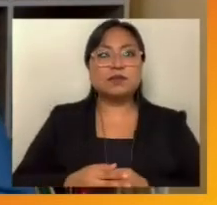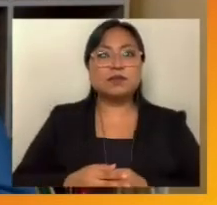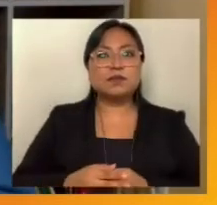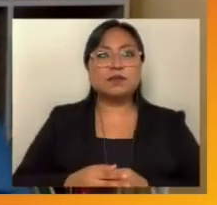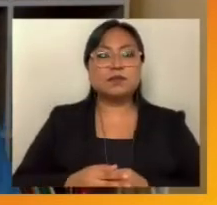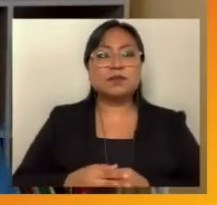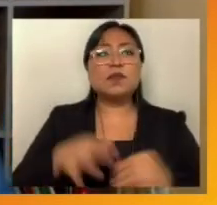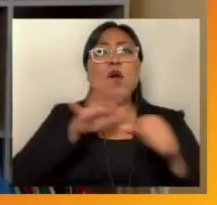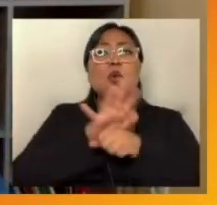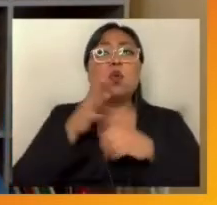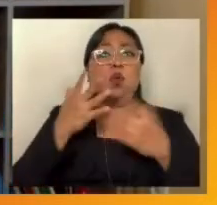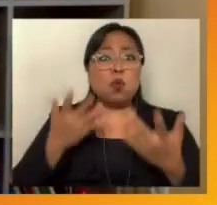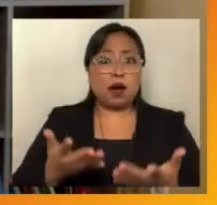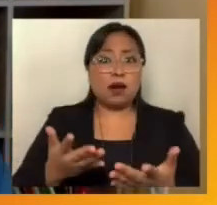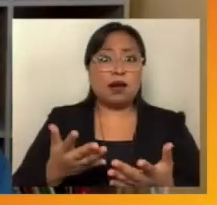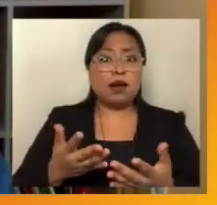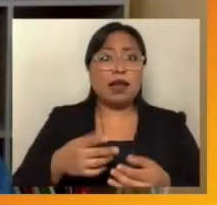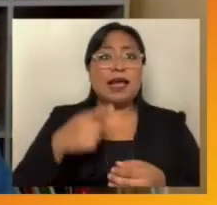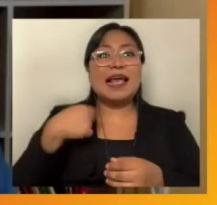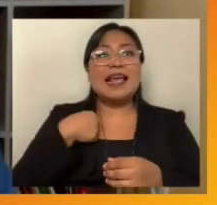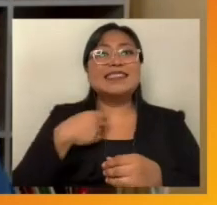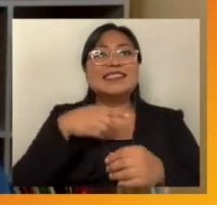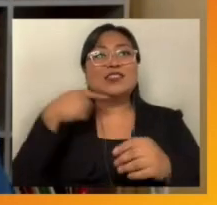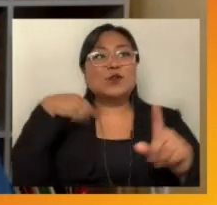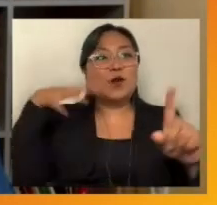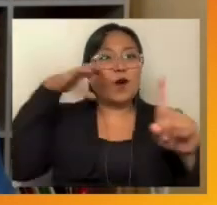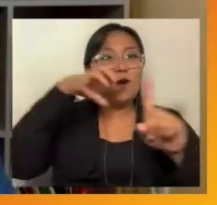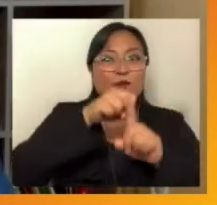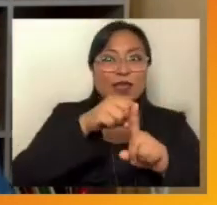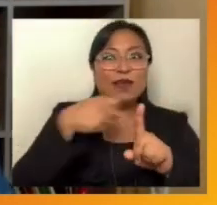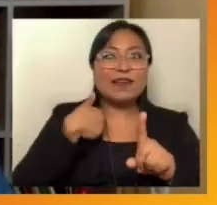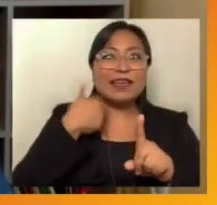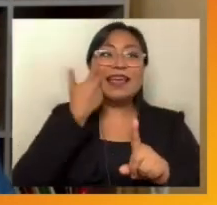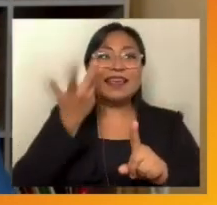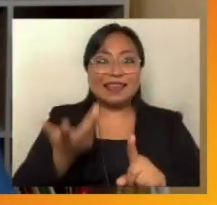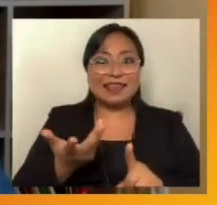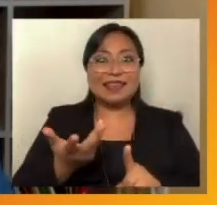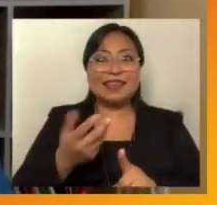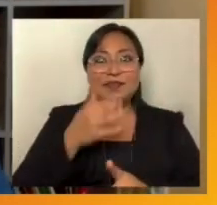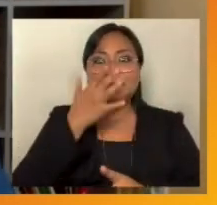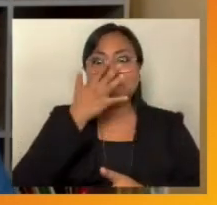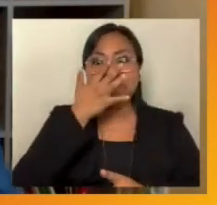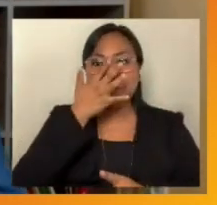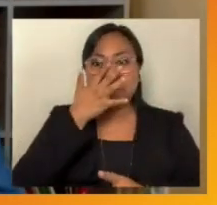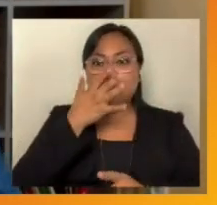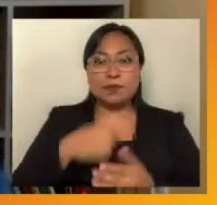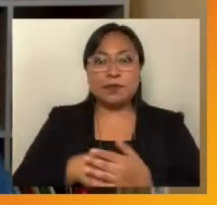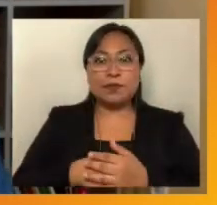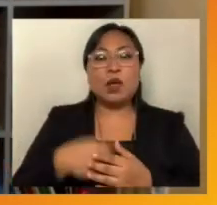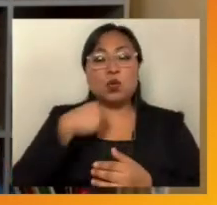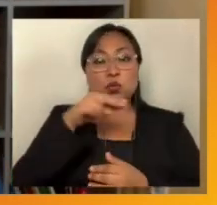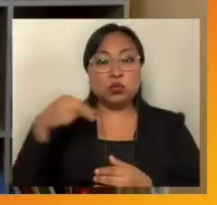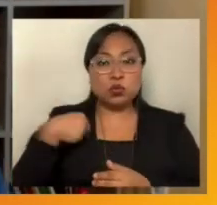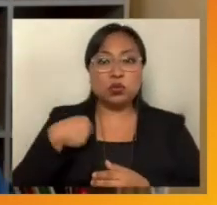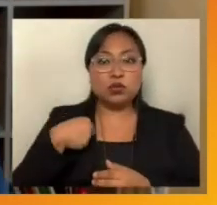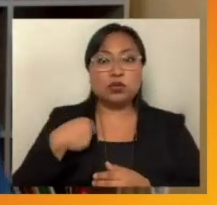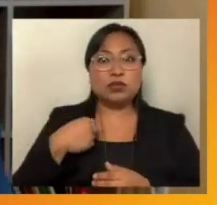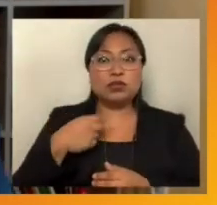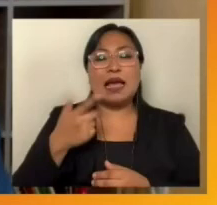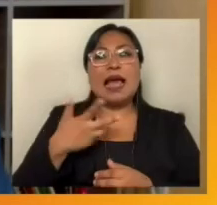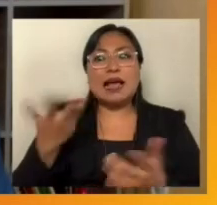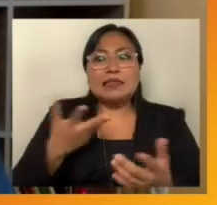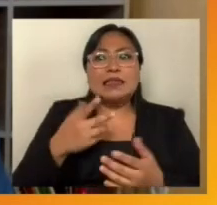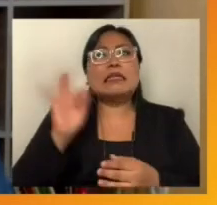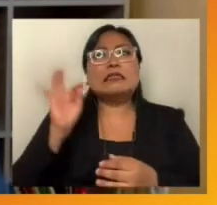cuáles son los logros que estás consiguiendo. Estamos haciendo 25 proyectos al